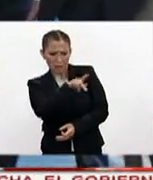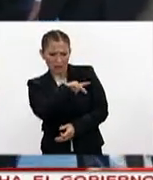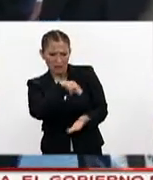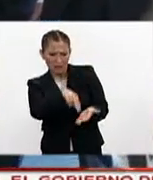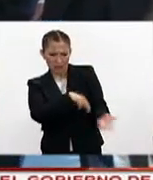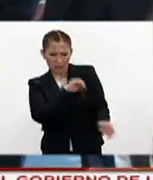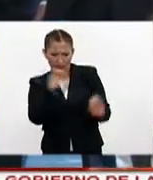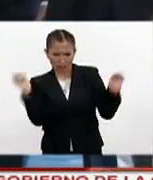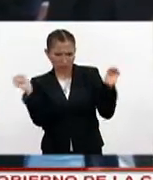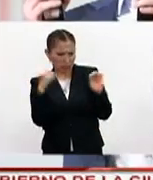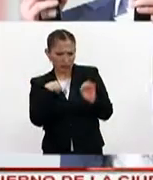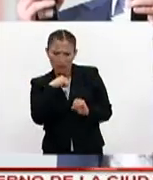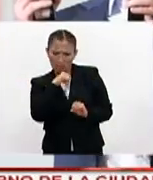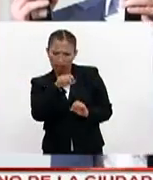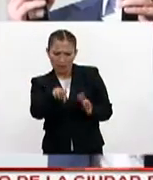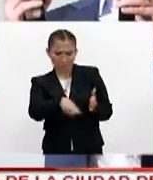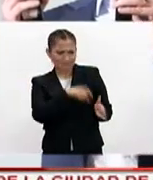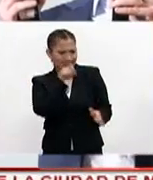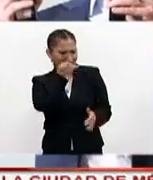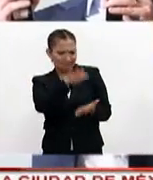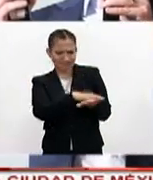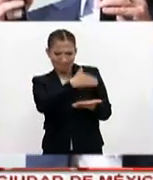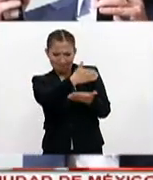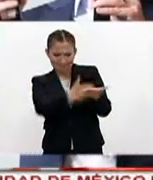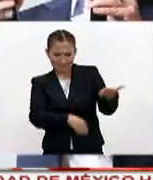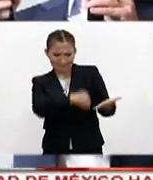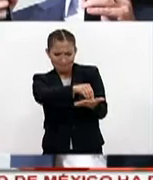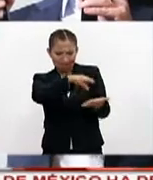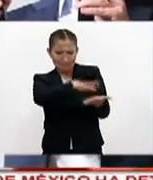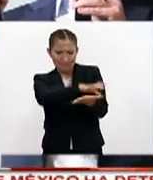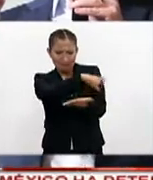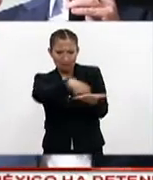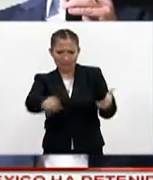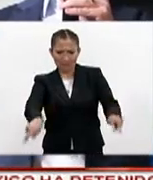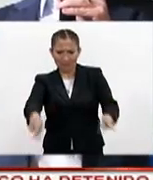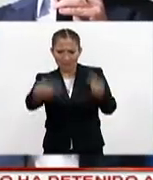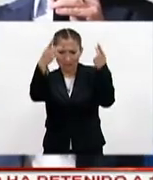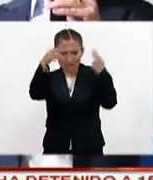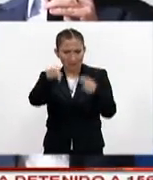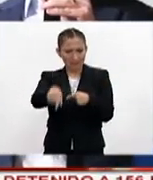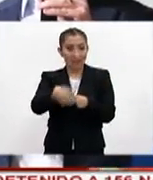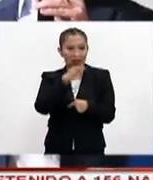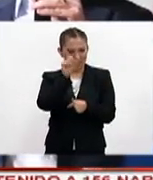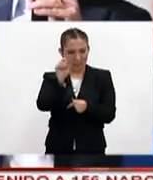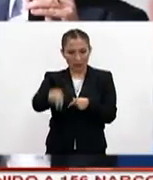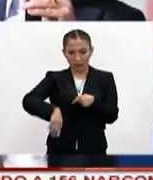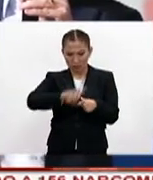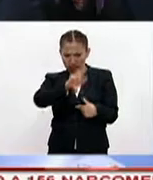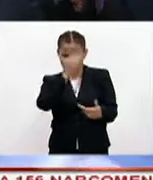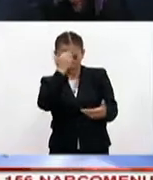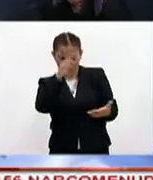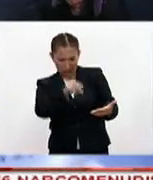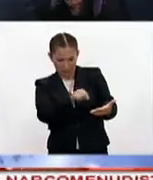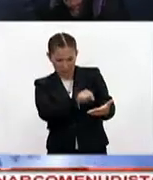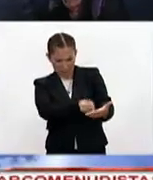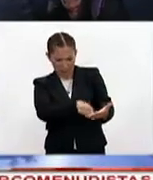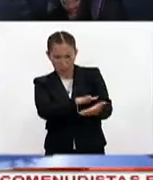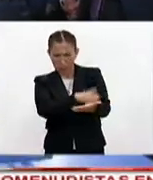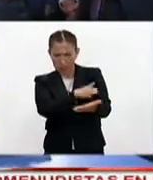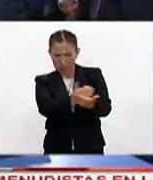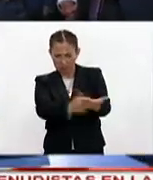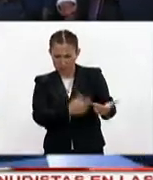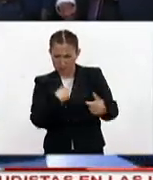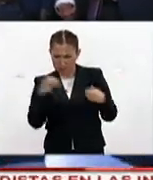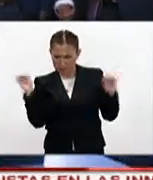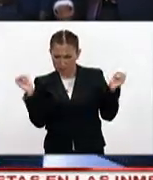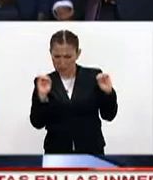falsificación. Dice que él no firmó esos contratos de compraventa. Esto debido a que precisamente no reconoce su firma en los